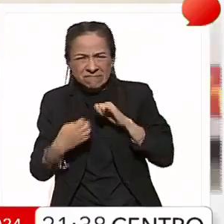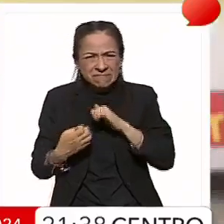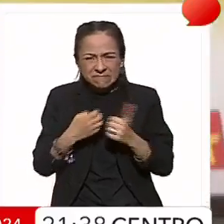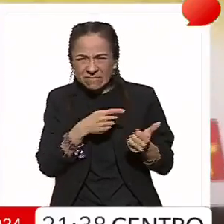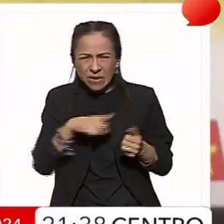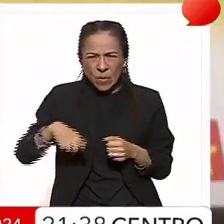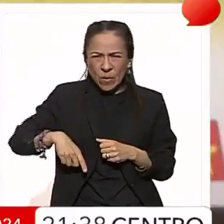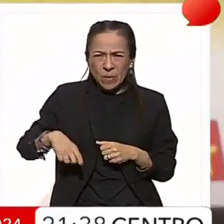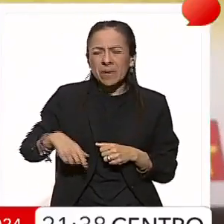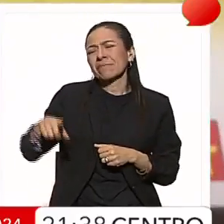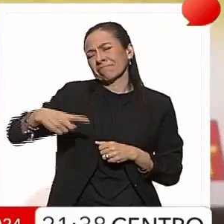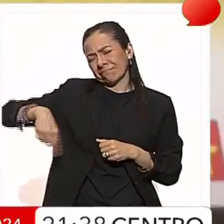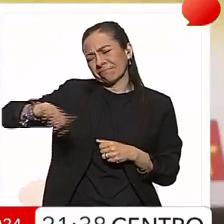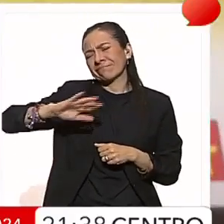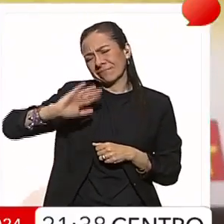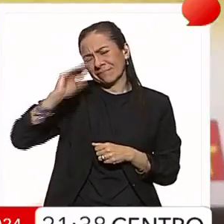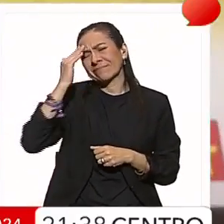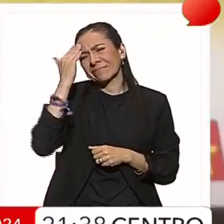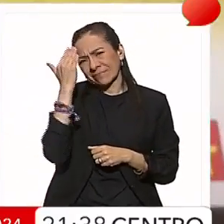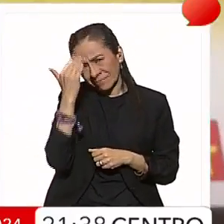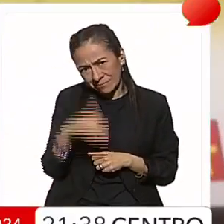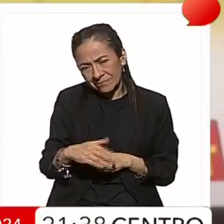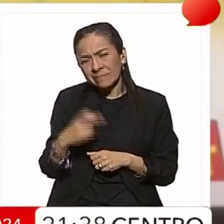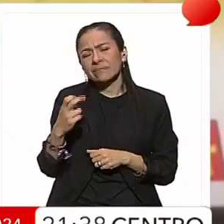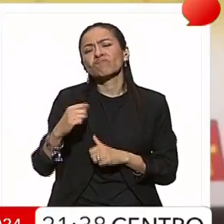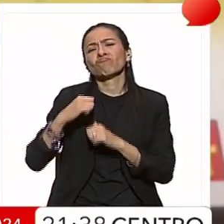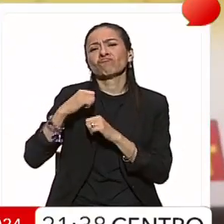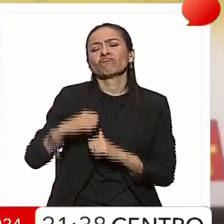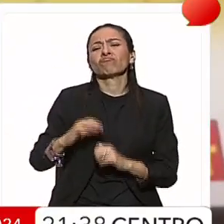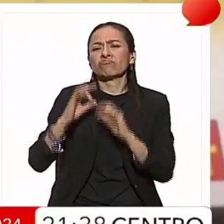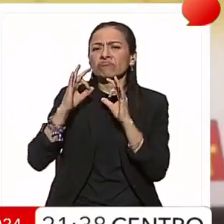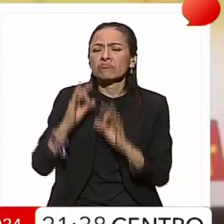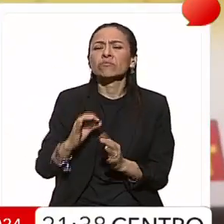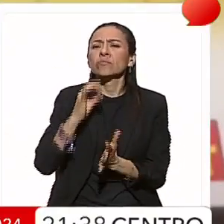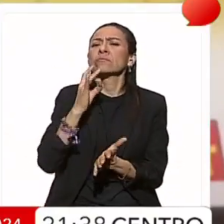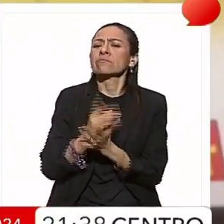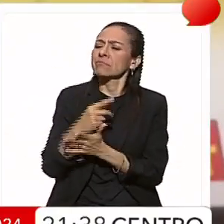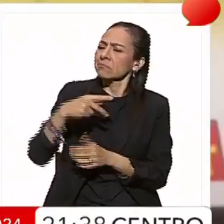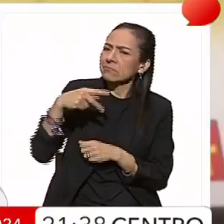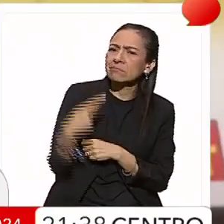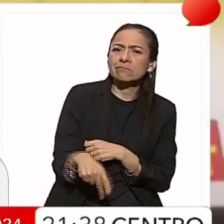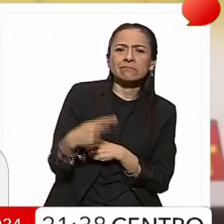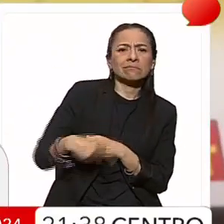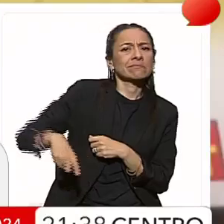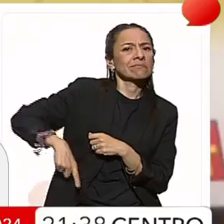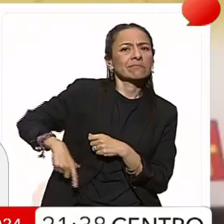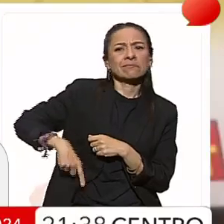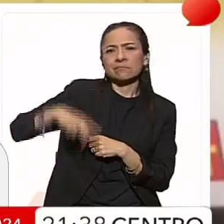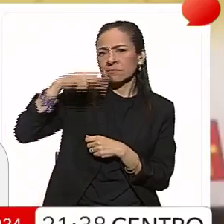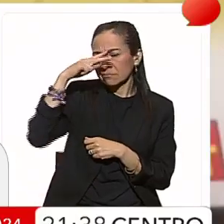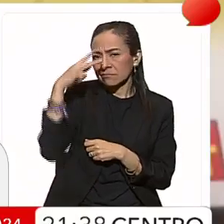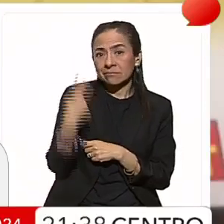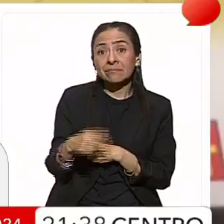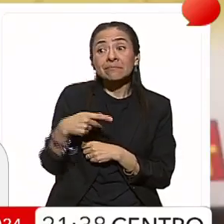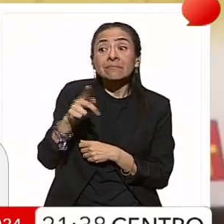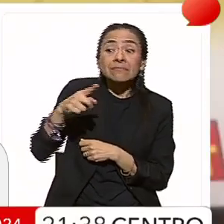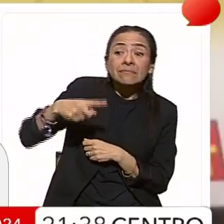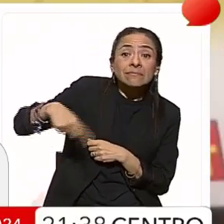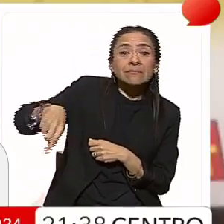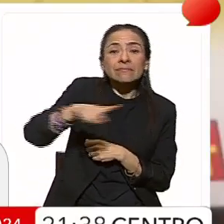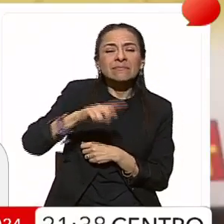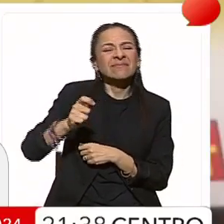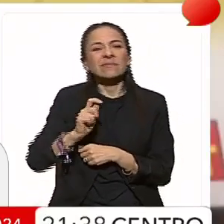sabemos, atribuciones que le corresponden al Estado mexicano, que ellos buscaban que fueran